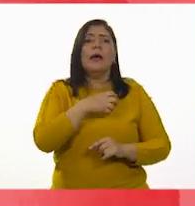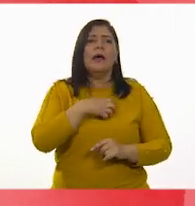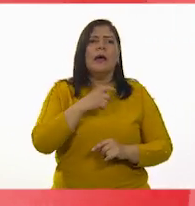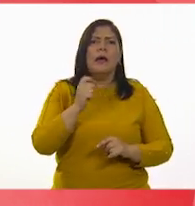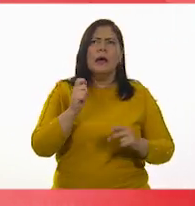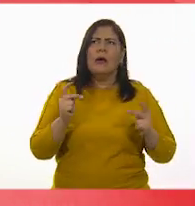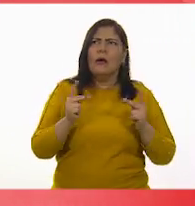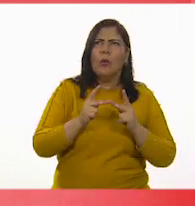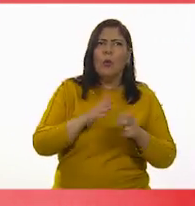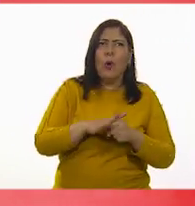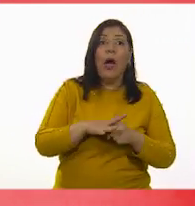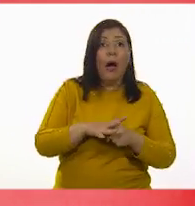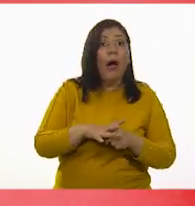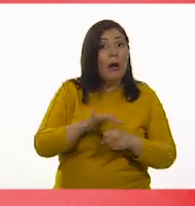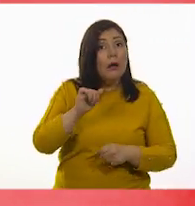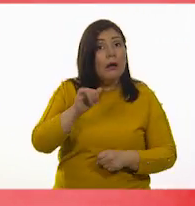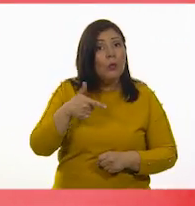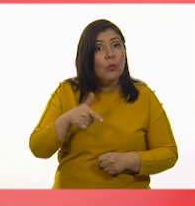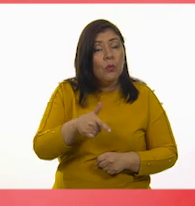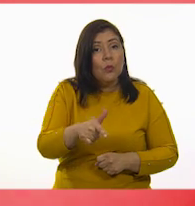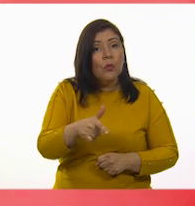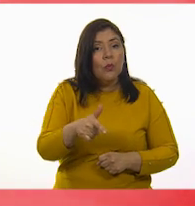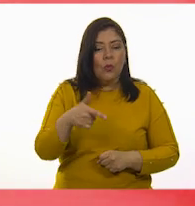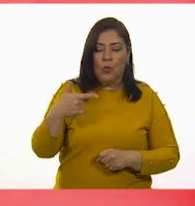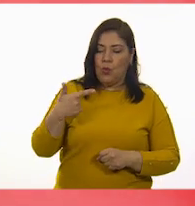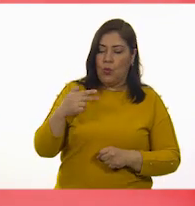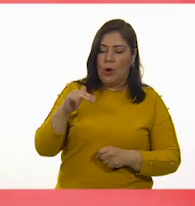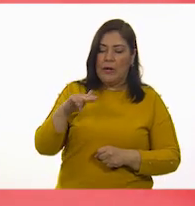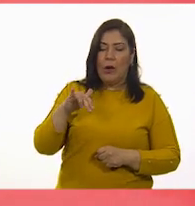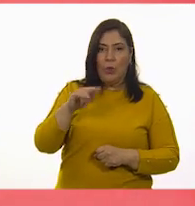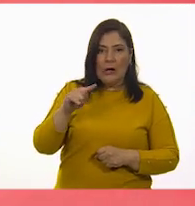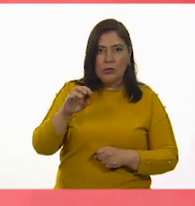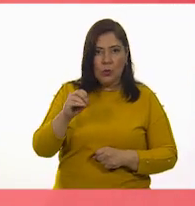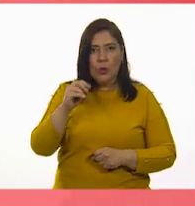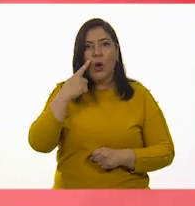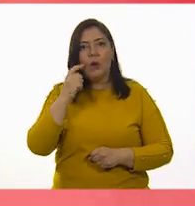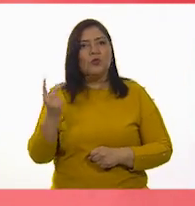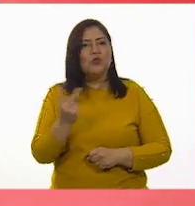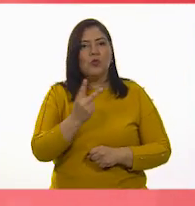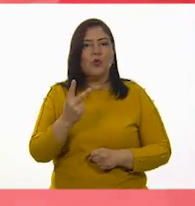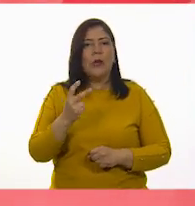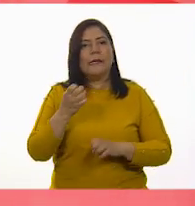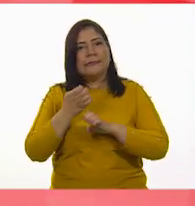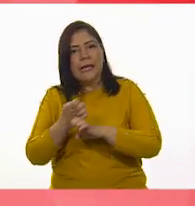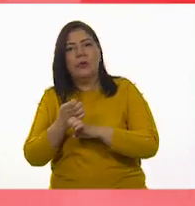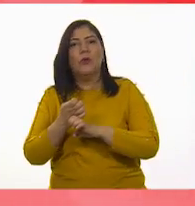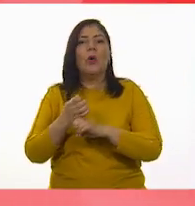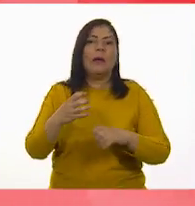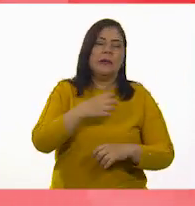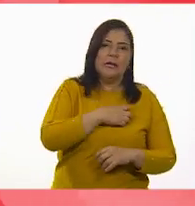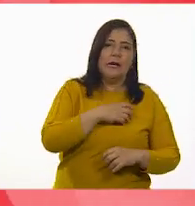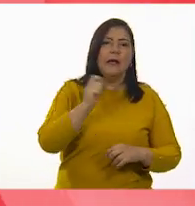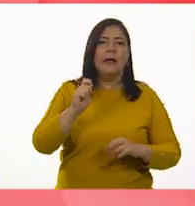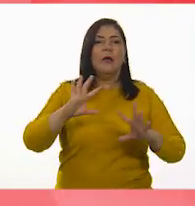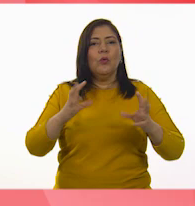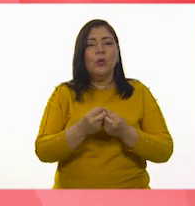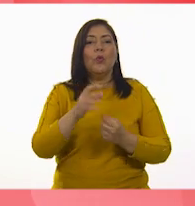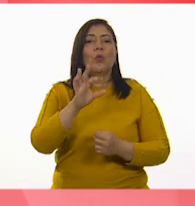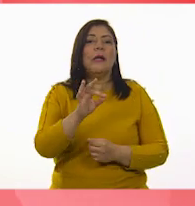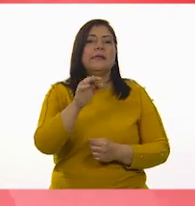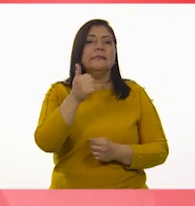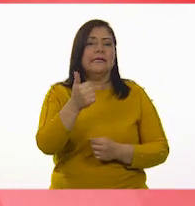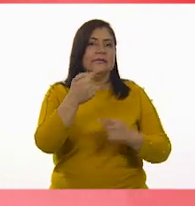Guanajuato. Así es. Capital Guanajuato, Estado Guanajuato. ¡Facilísimo! Está conformado por 46